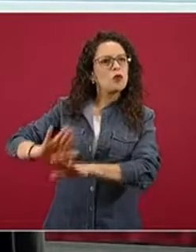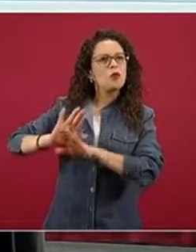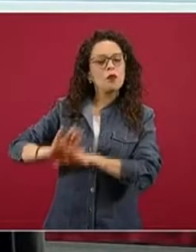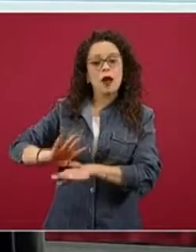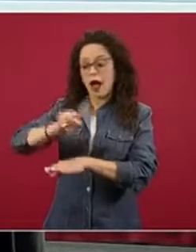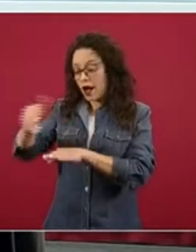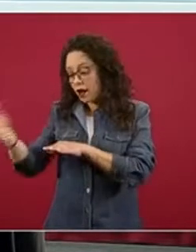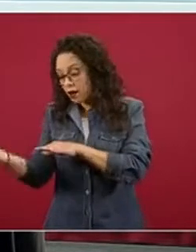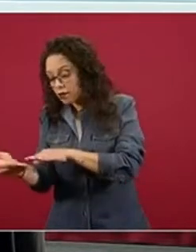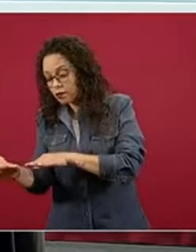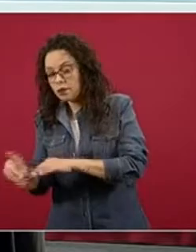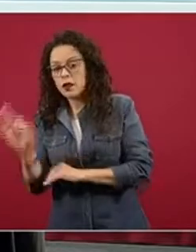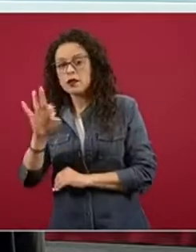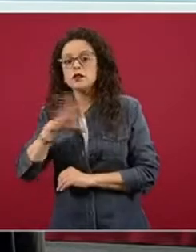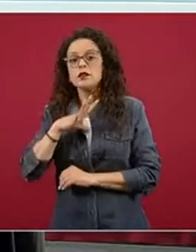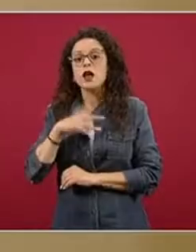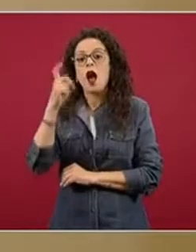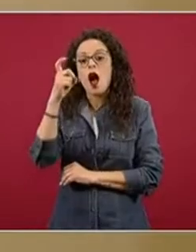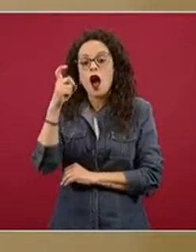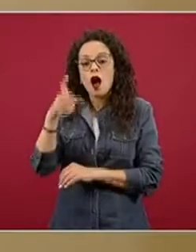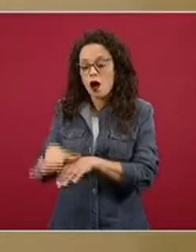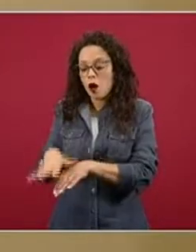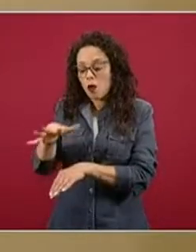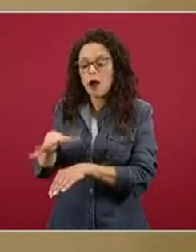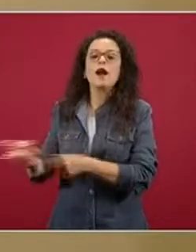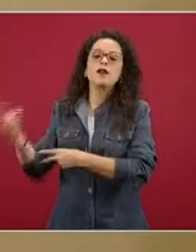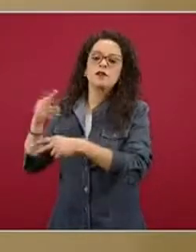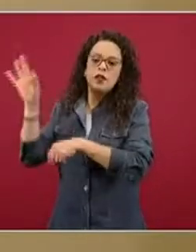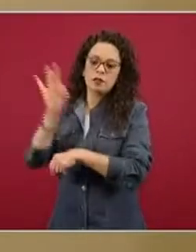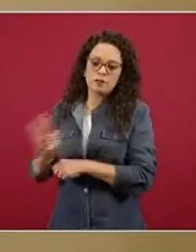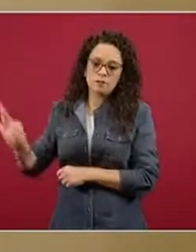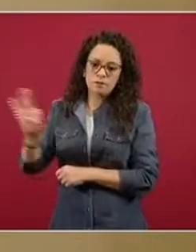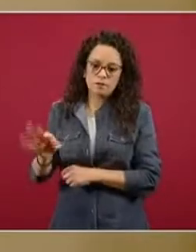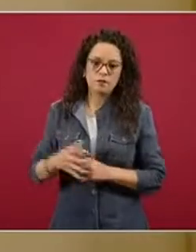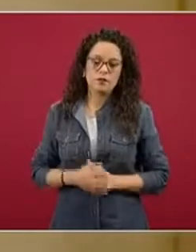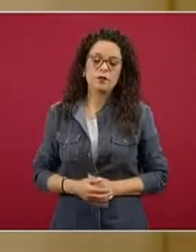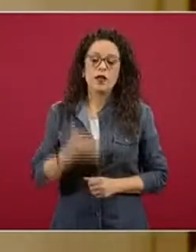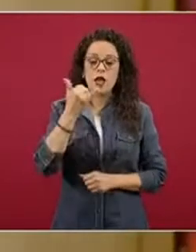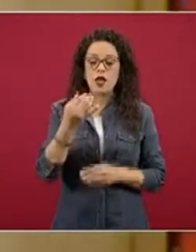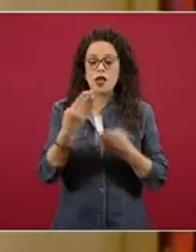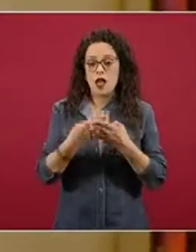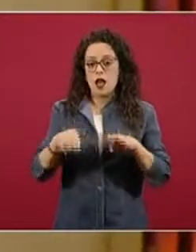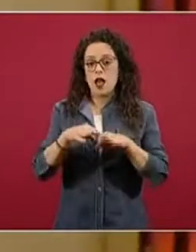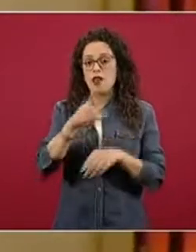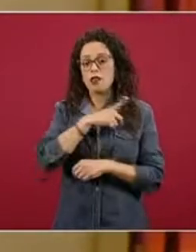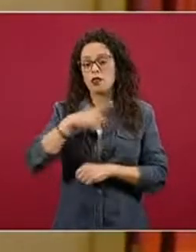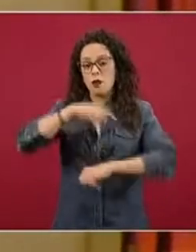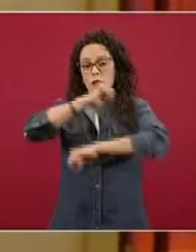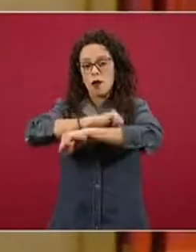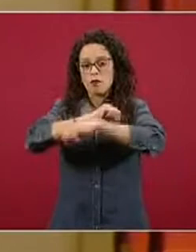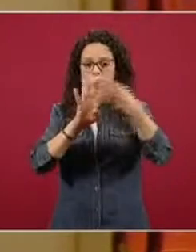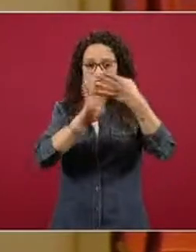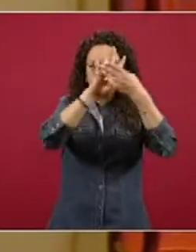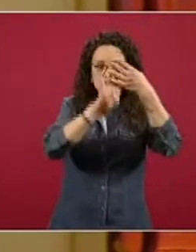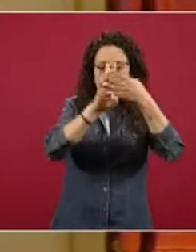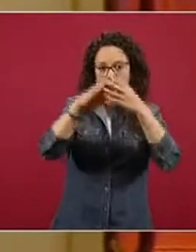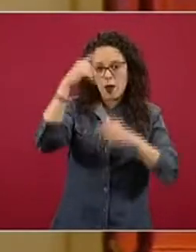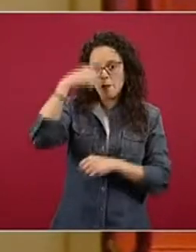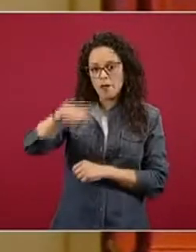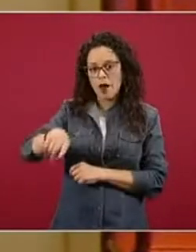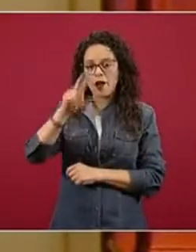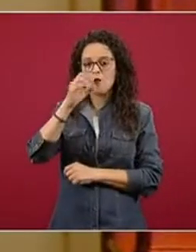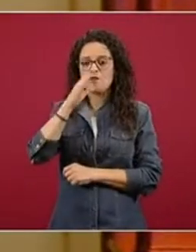de protección, nosotros recomendamos en las casas pues colocar mosquiteros, Para las personas, utilizar